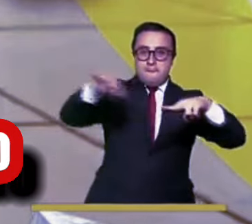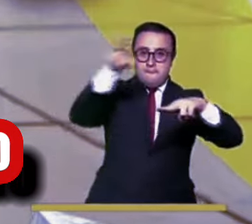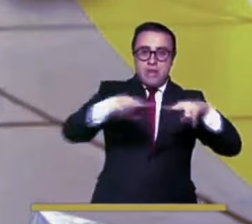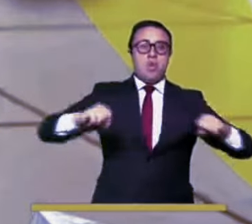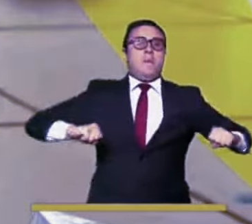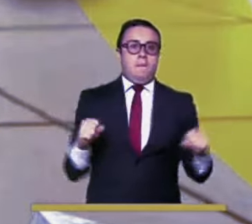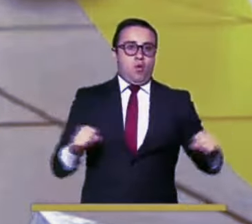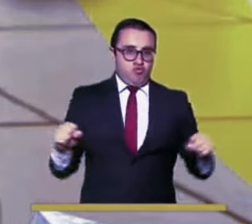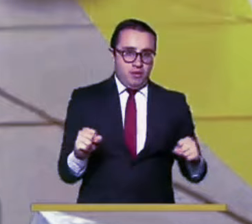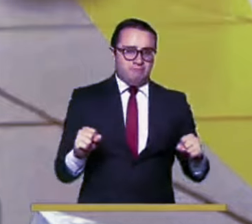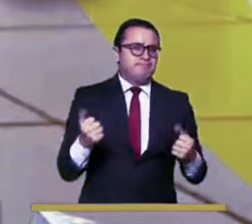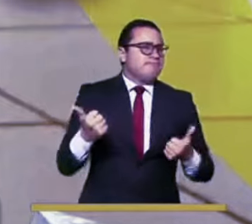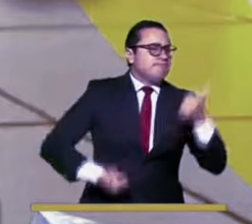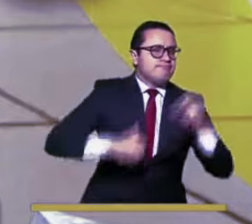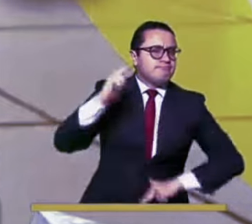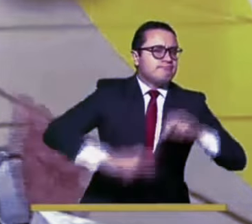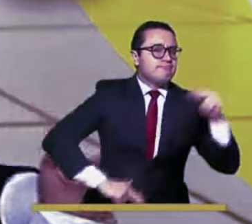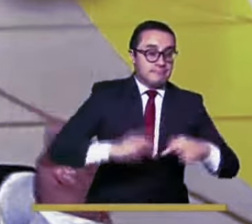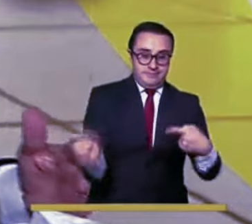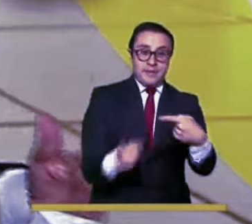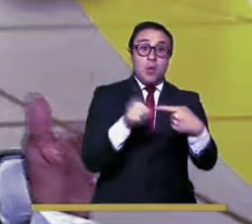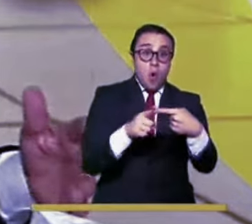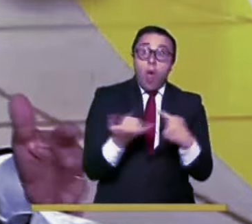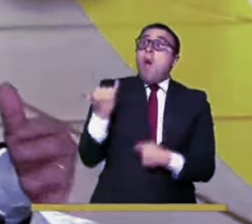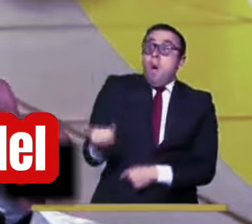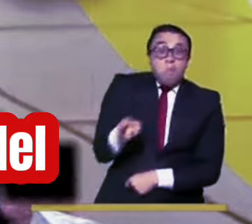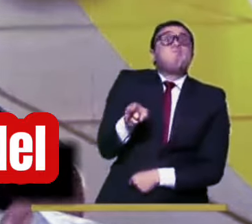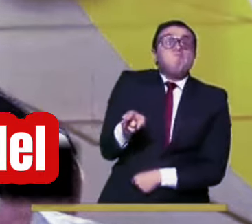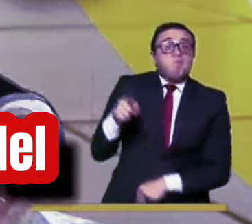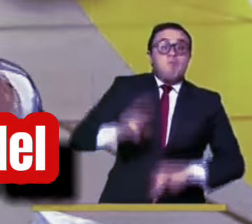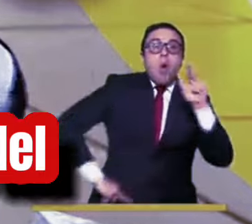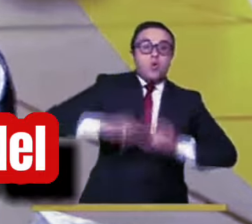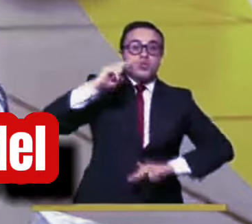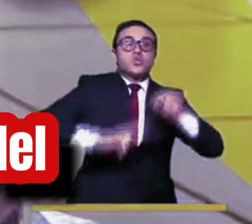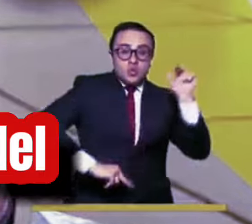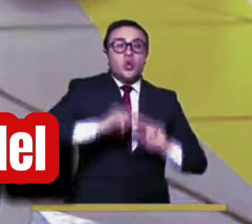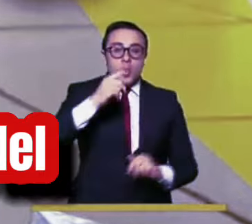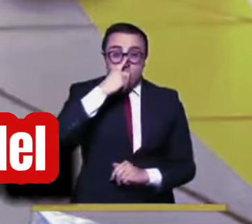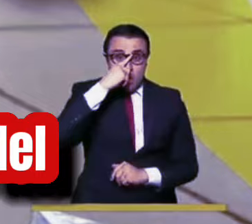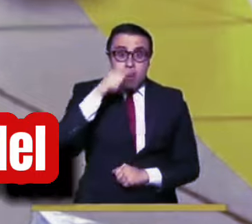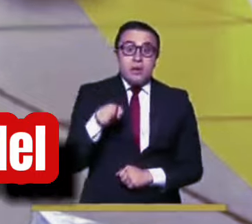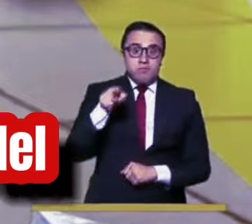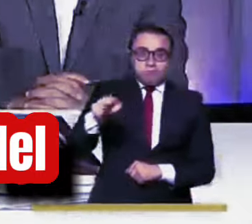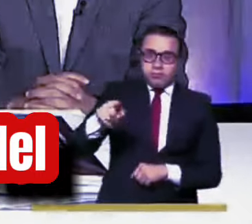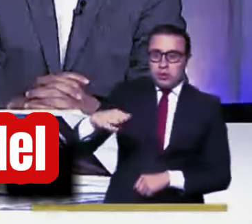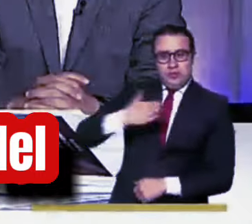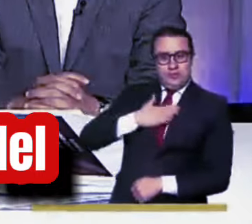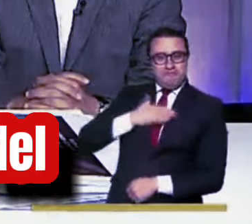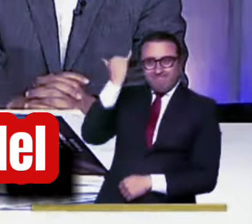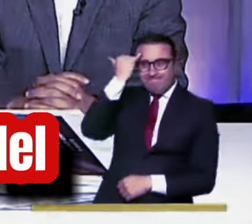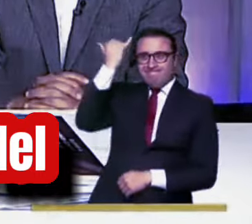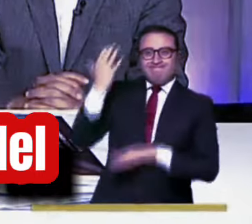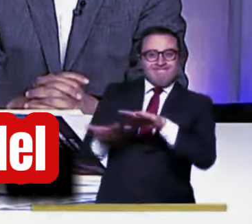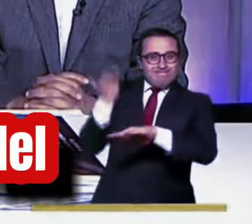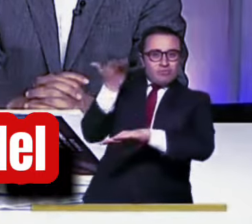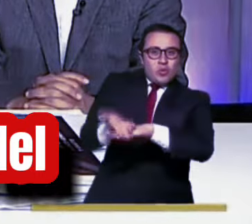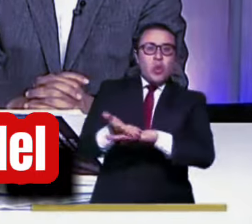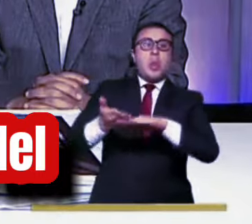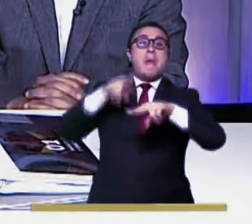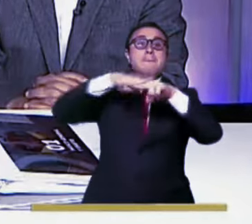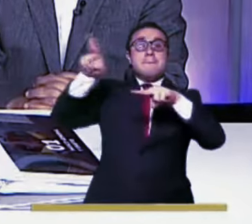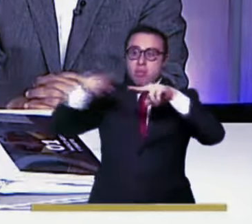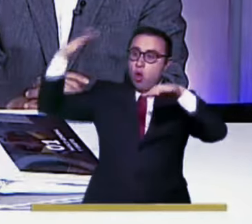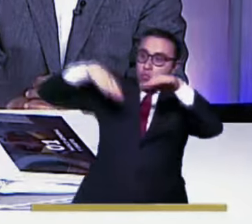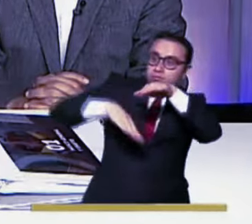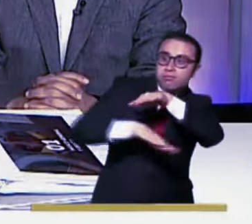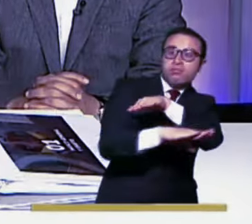Bogotá. Uno, el que se viene desarrollando, el que se puso en contra del proyecto del metro subterráneo,